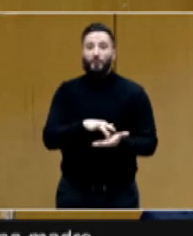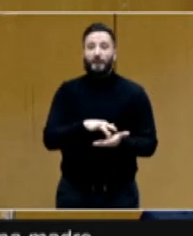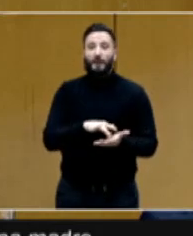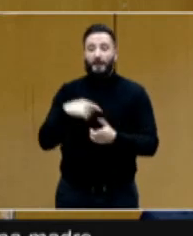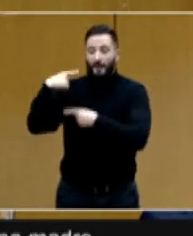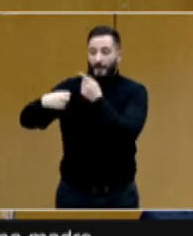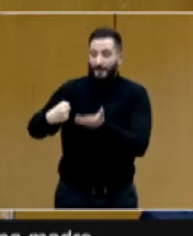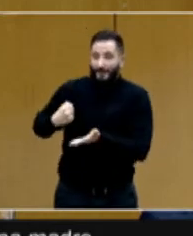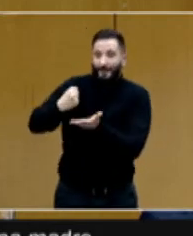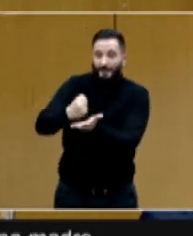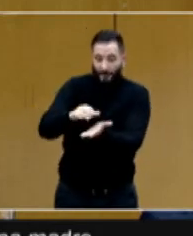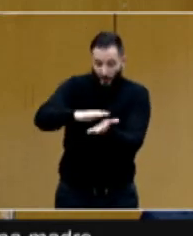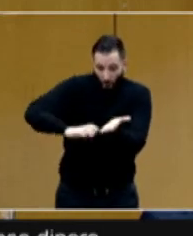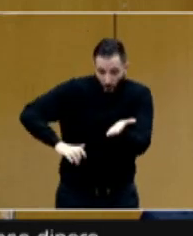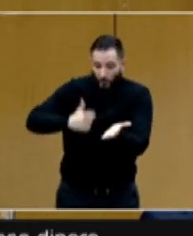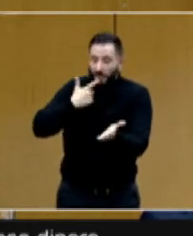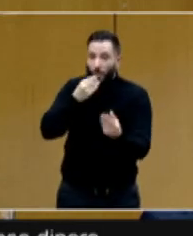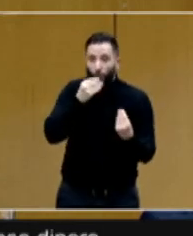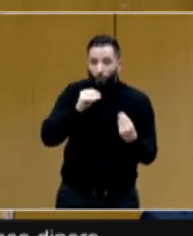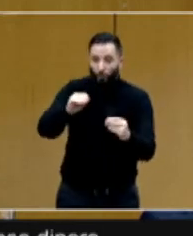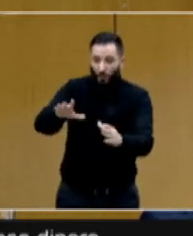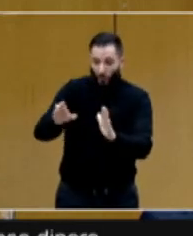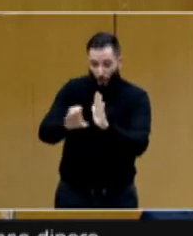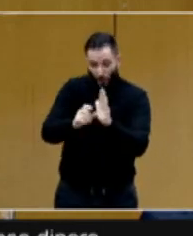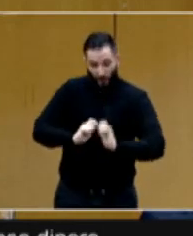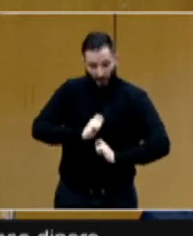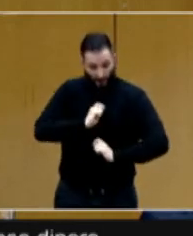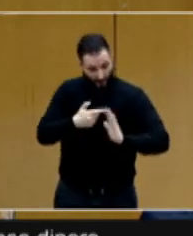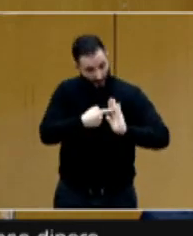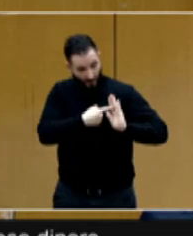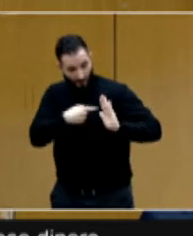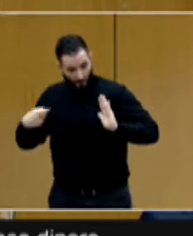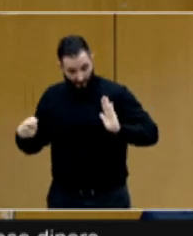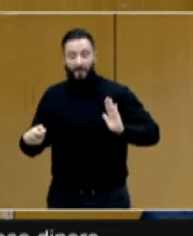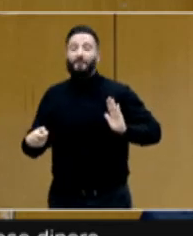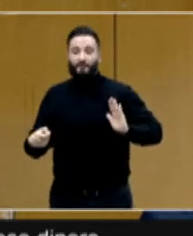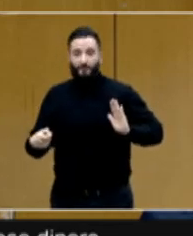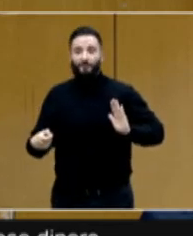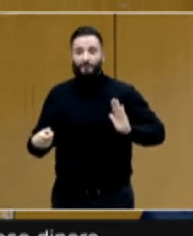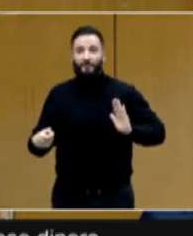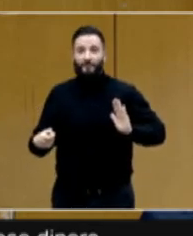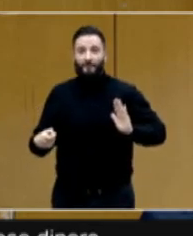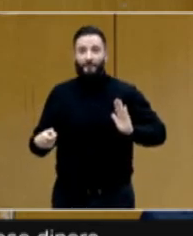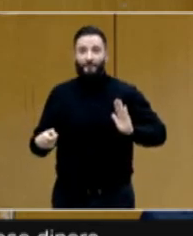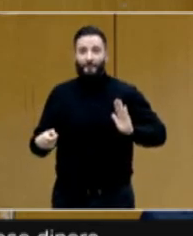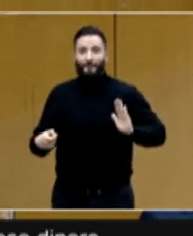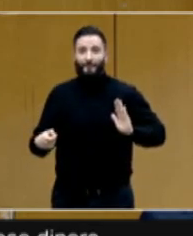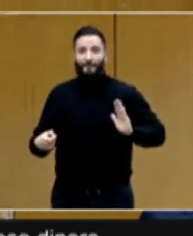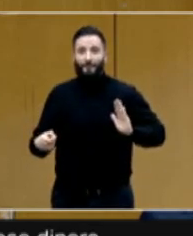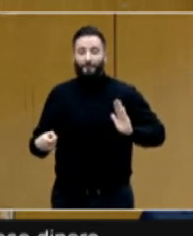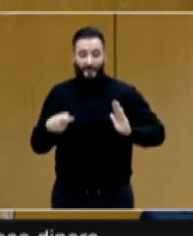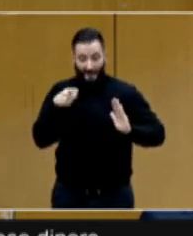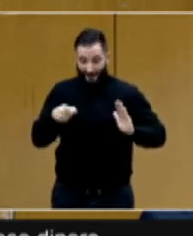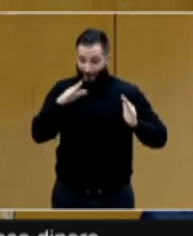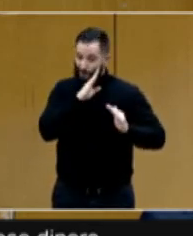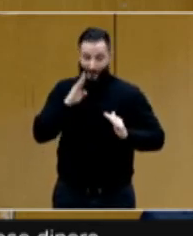suprimido la sustitución en el código civil y no está regulada que la regularemos en el en el código foral no puede hacer testamento con lo